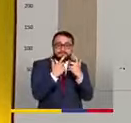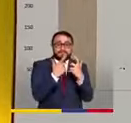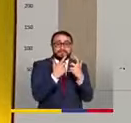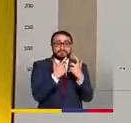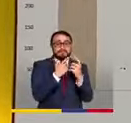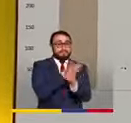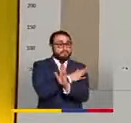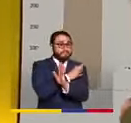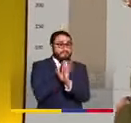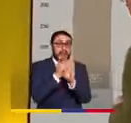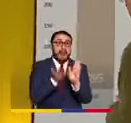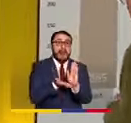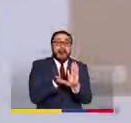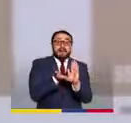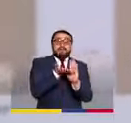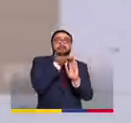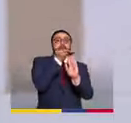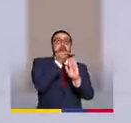los últimos años.